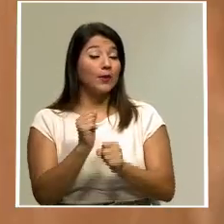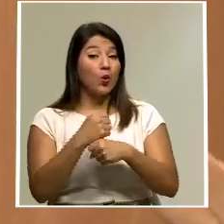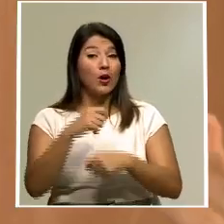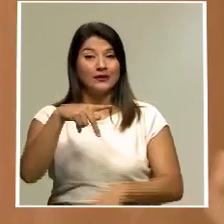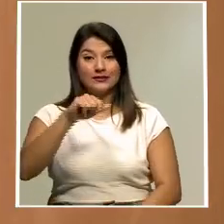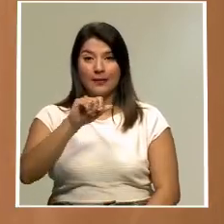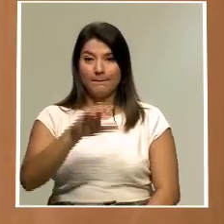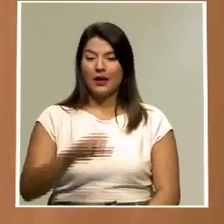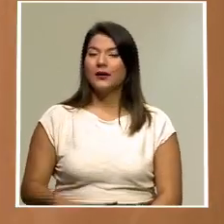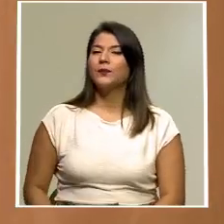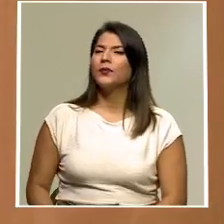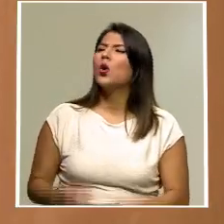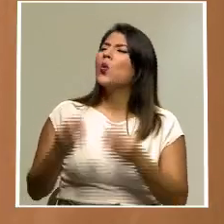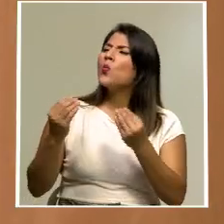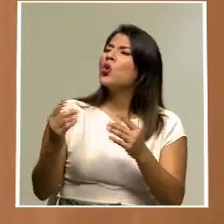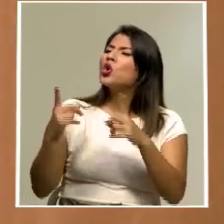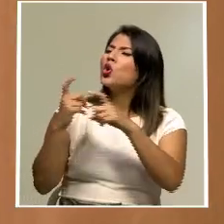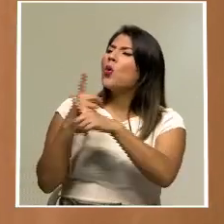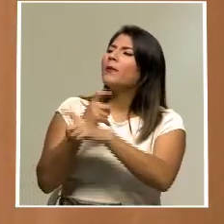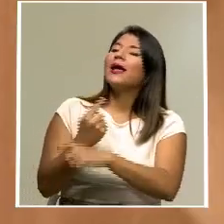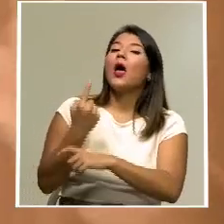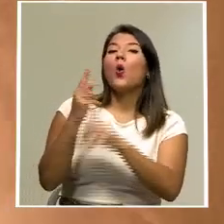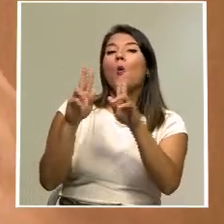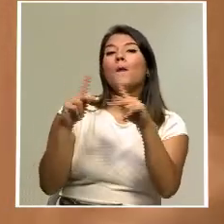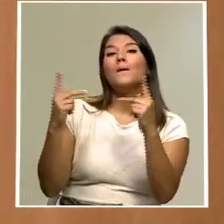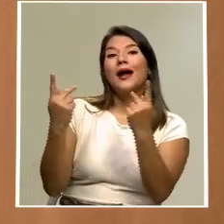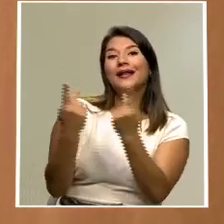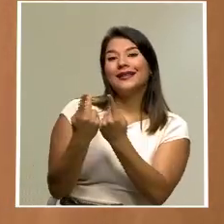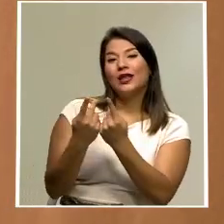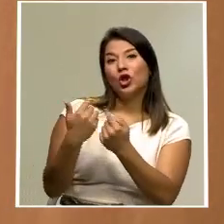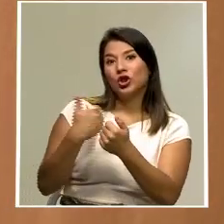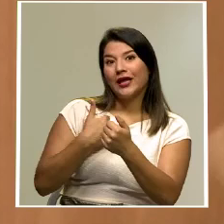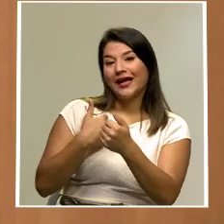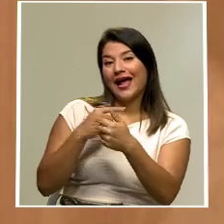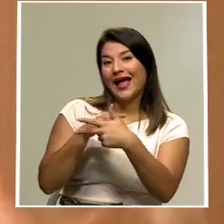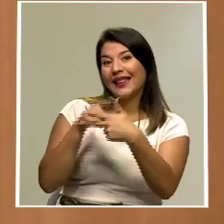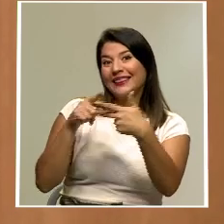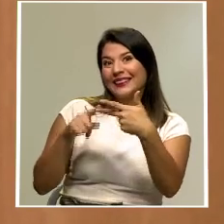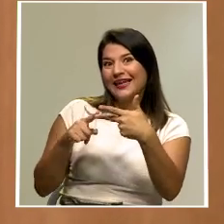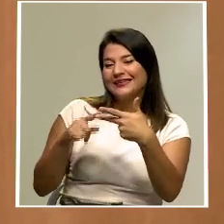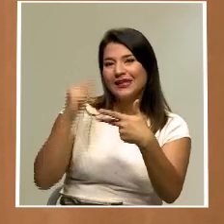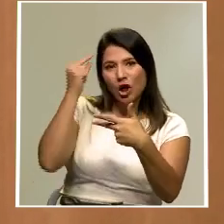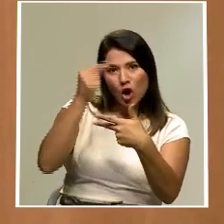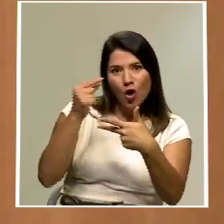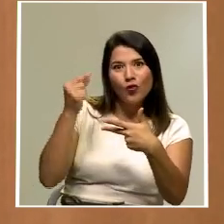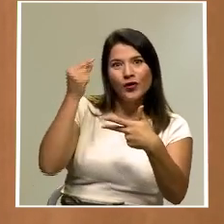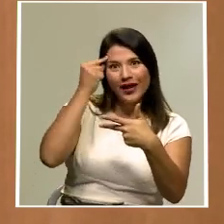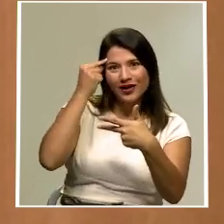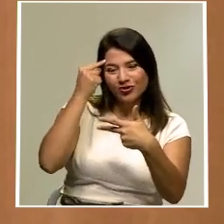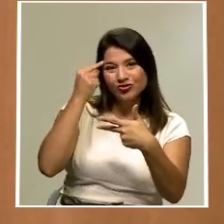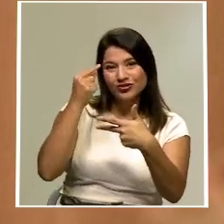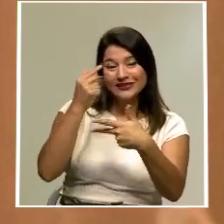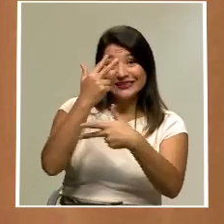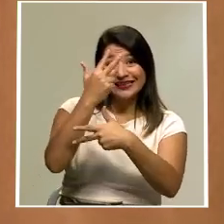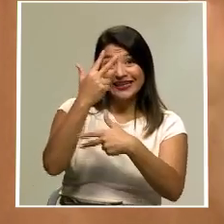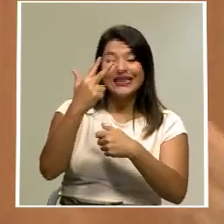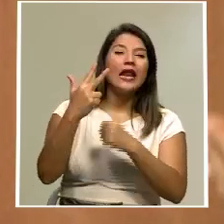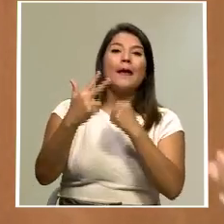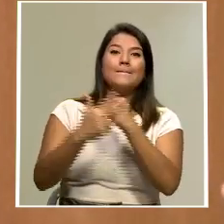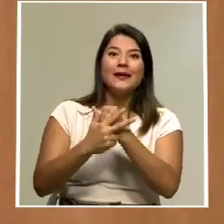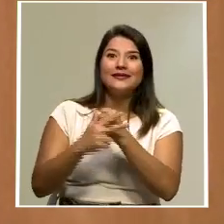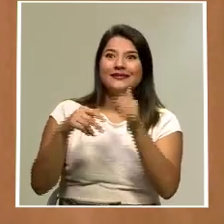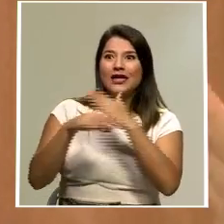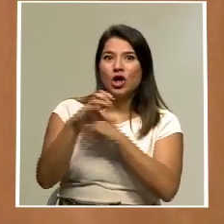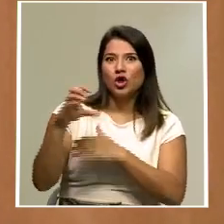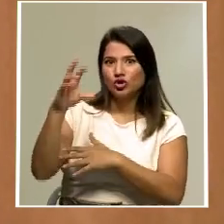es muy complicado que un partido tenga 3 gobiernos seguidos en nuestro país. ¿Qué diferencia cree usted que puede